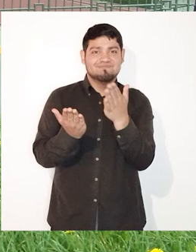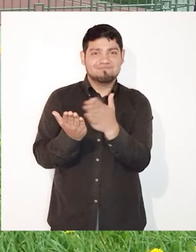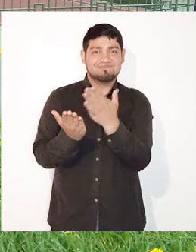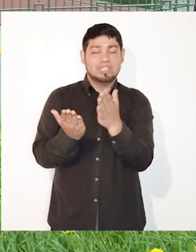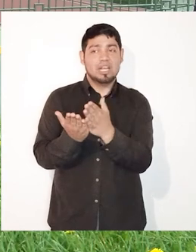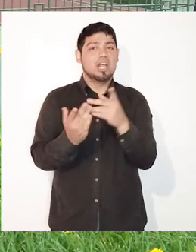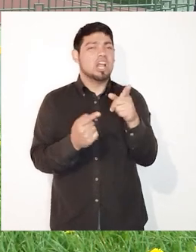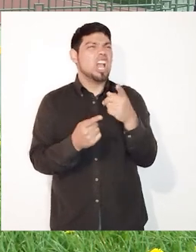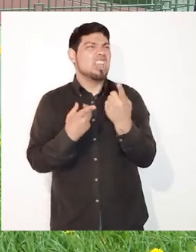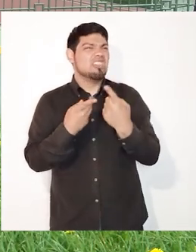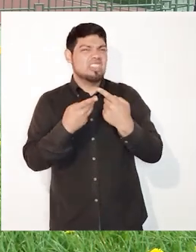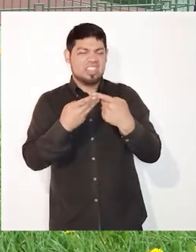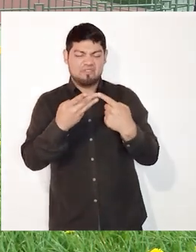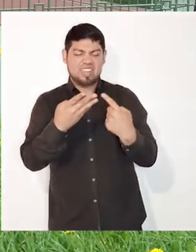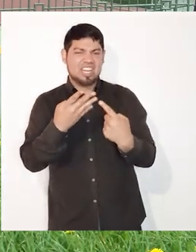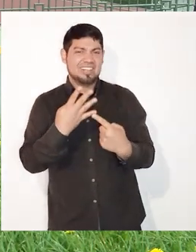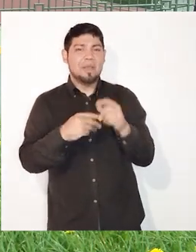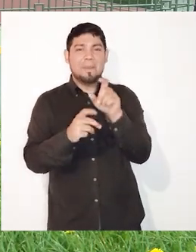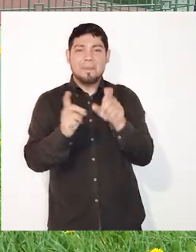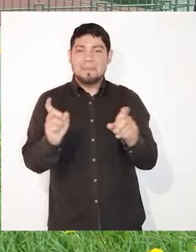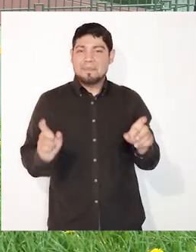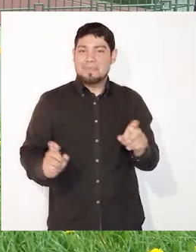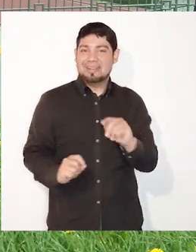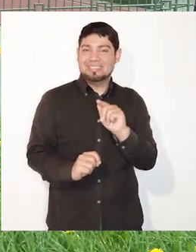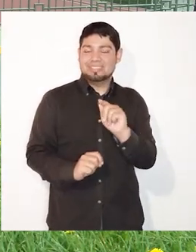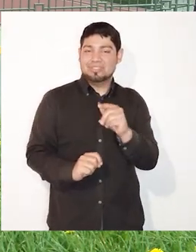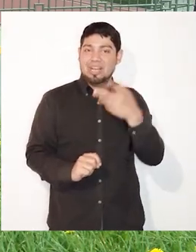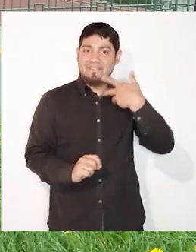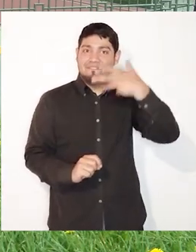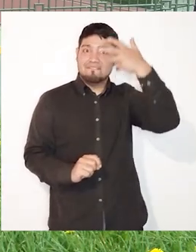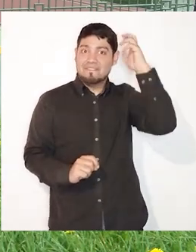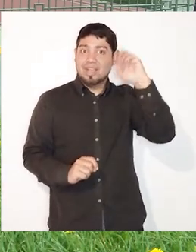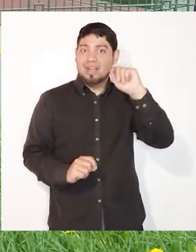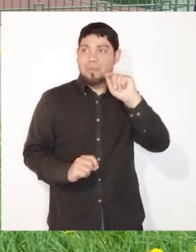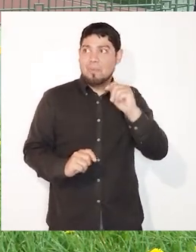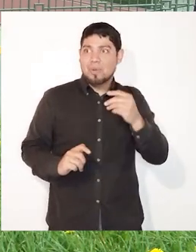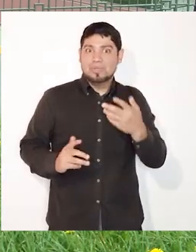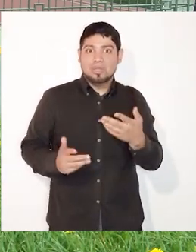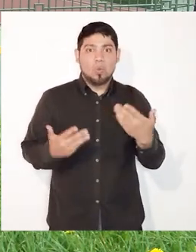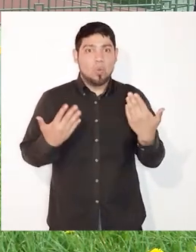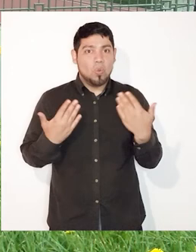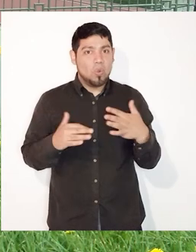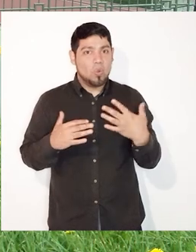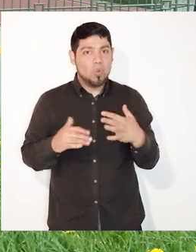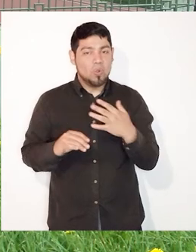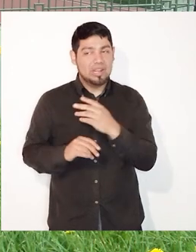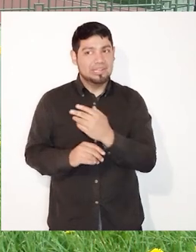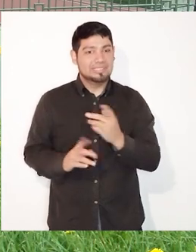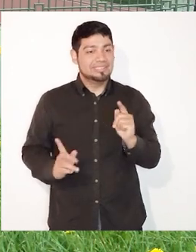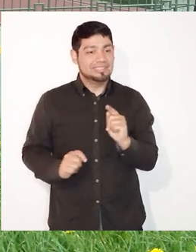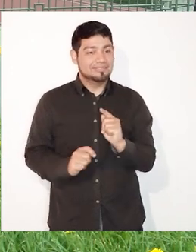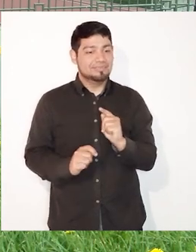grandes obras como Julio Verne, Alejandro Dumas, Rider Haggard